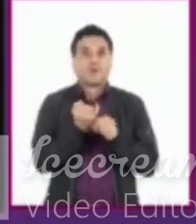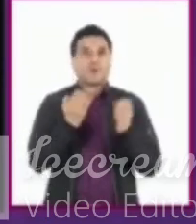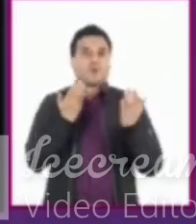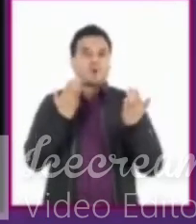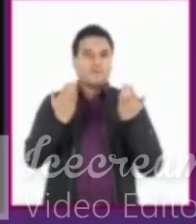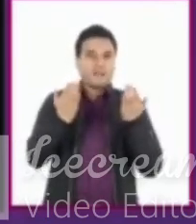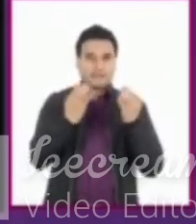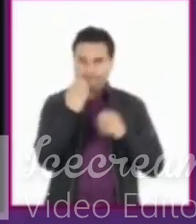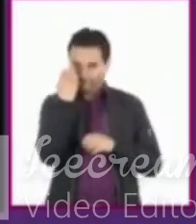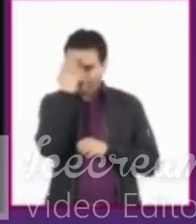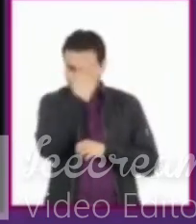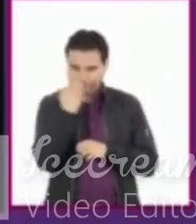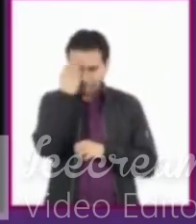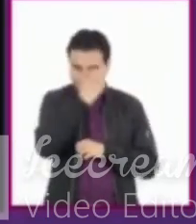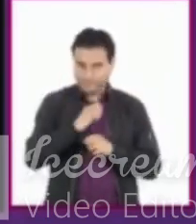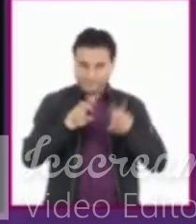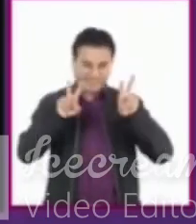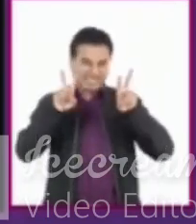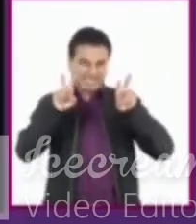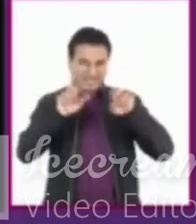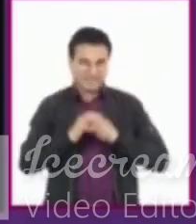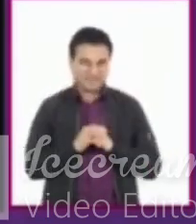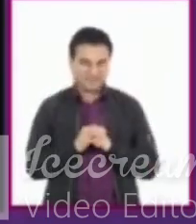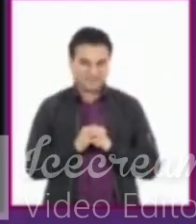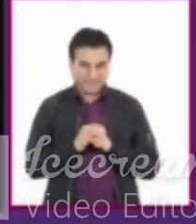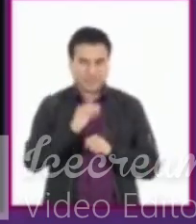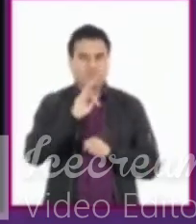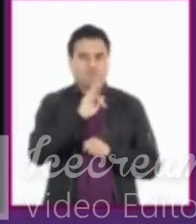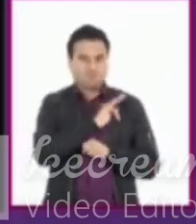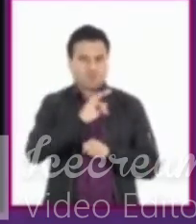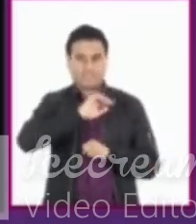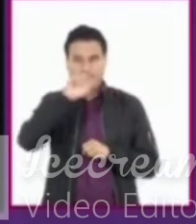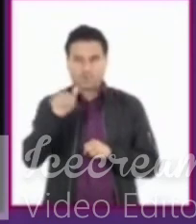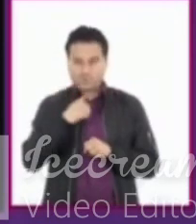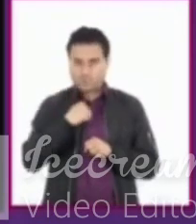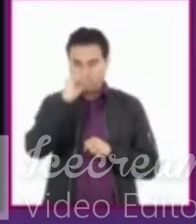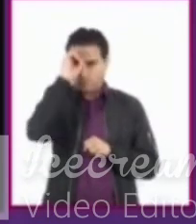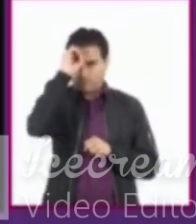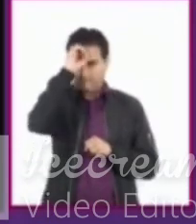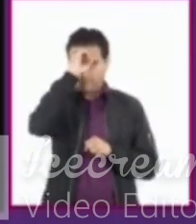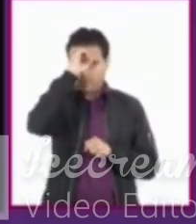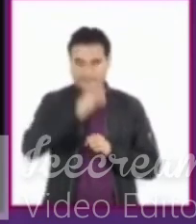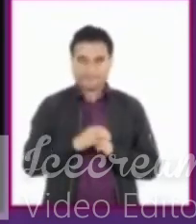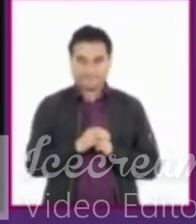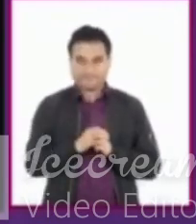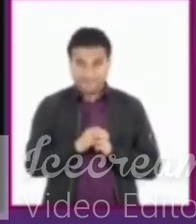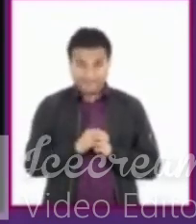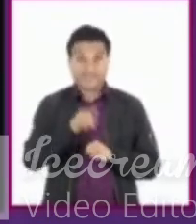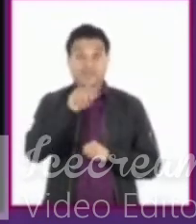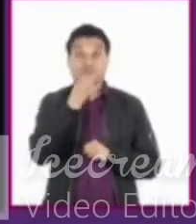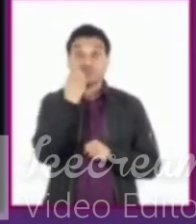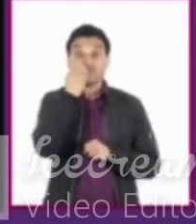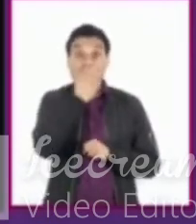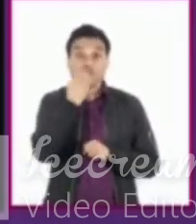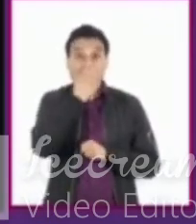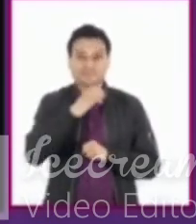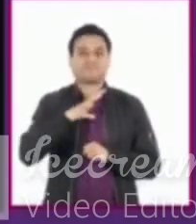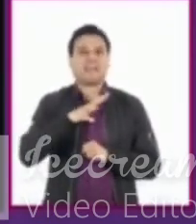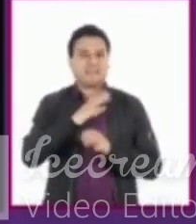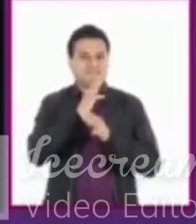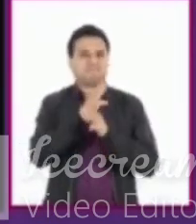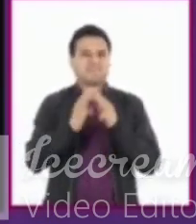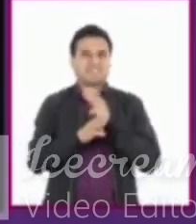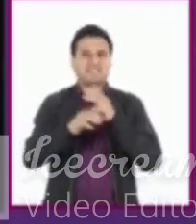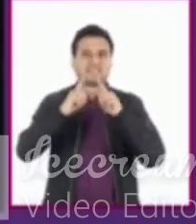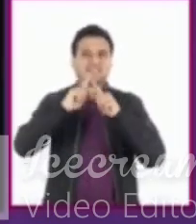diferentes visiones que existen sobre un tema nos permite formular un punto de vista propio. No olvides que en tu escuela cuentas con materiales de